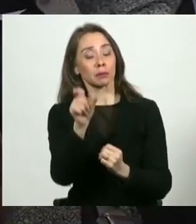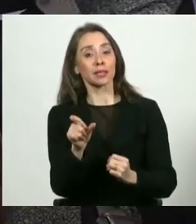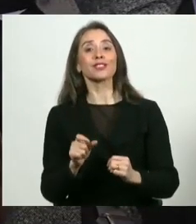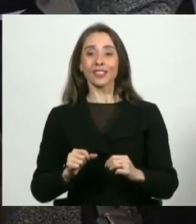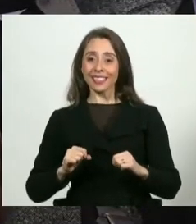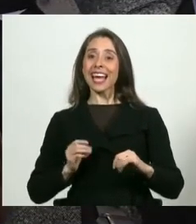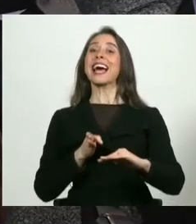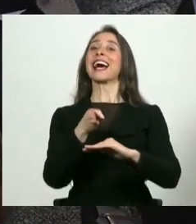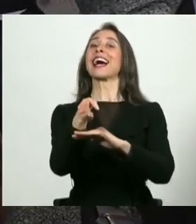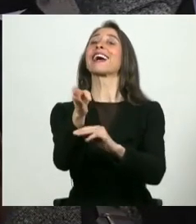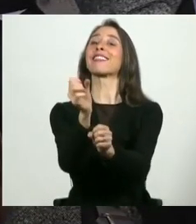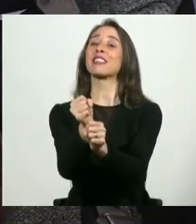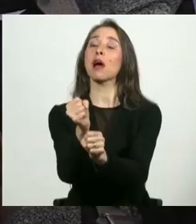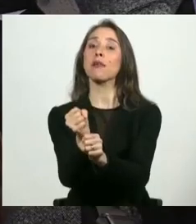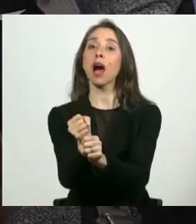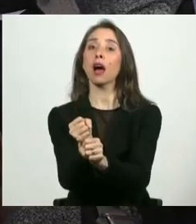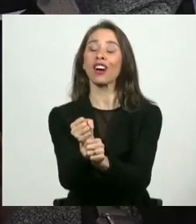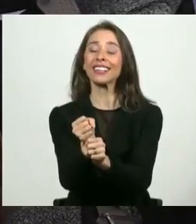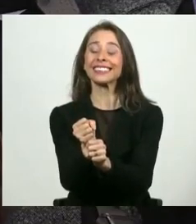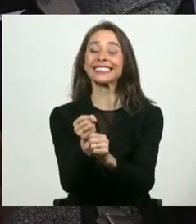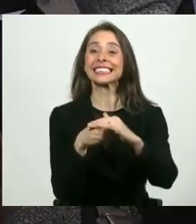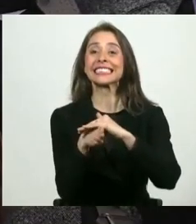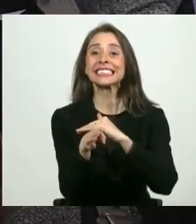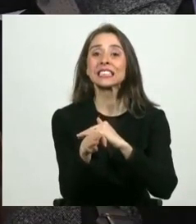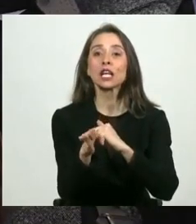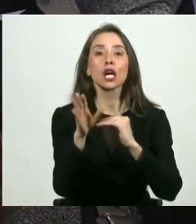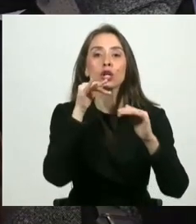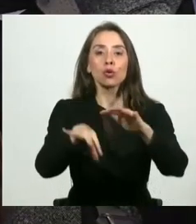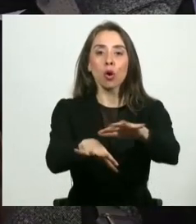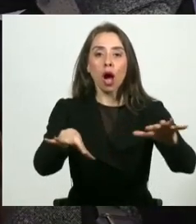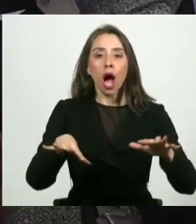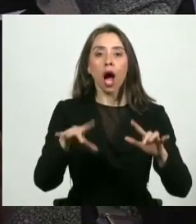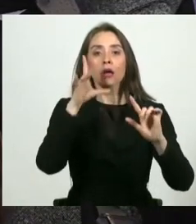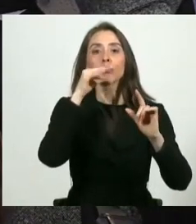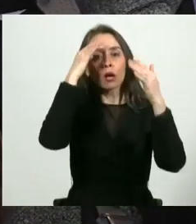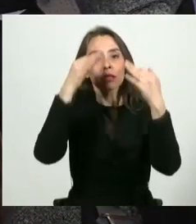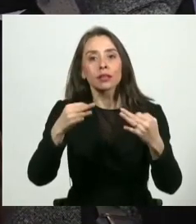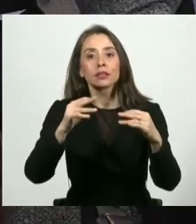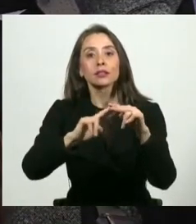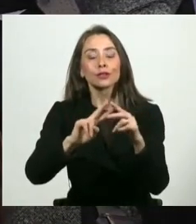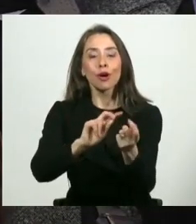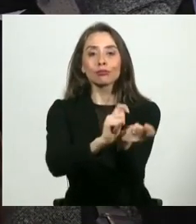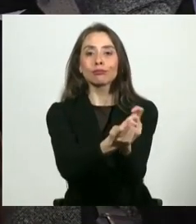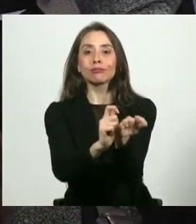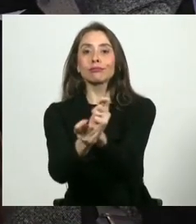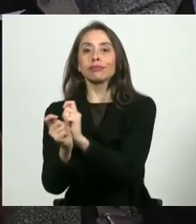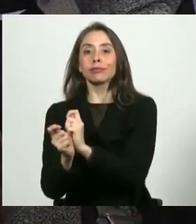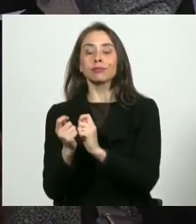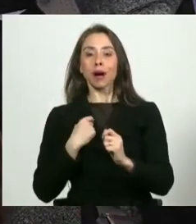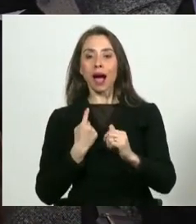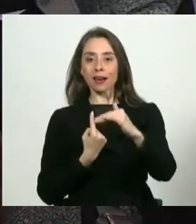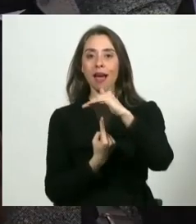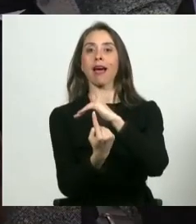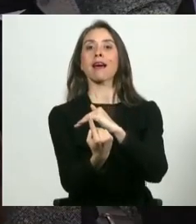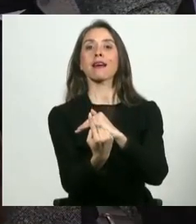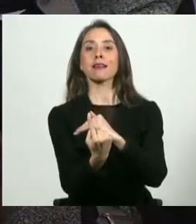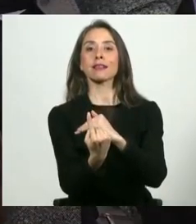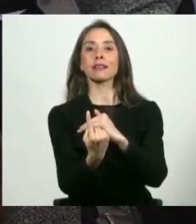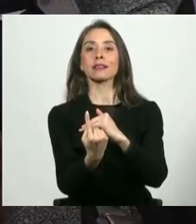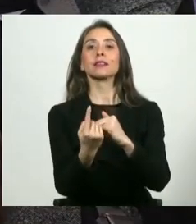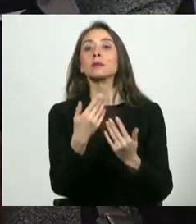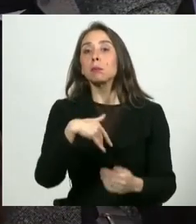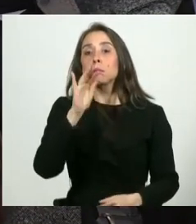trabajo y el trabajo no tiene las medidas ni la infraestructura que se necesita efectivamente para recibirlas. Y lo que